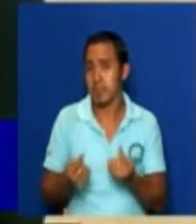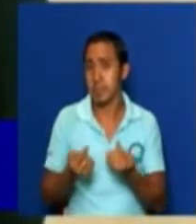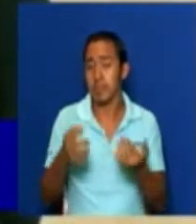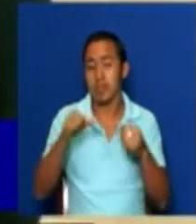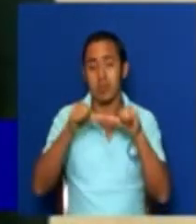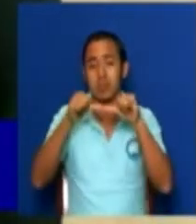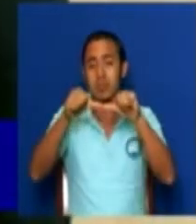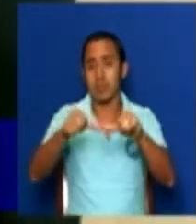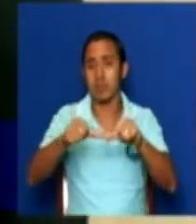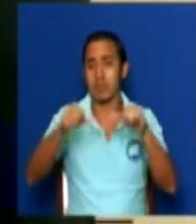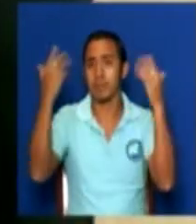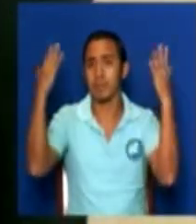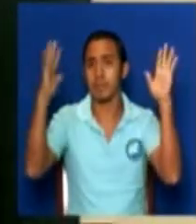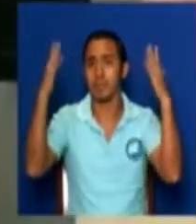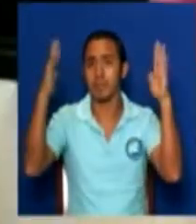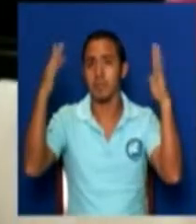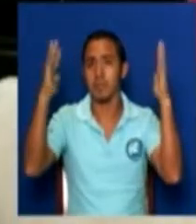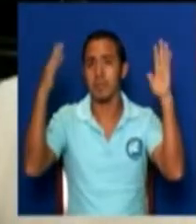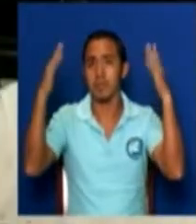vamos avanzando.